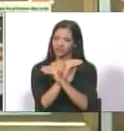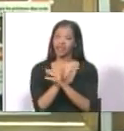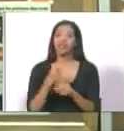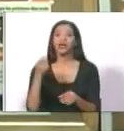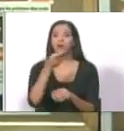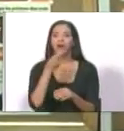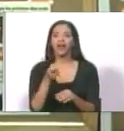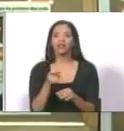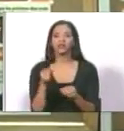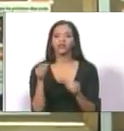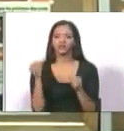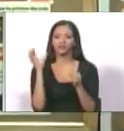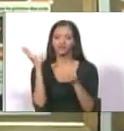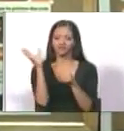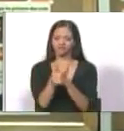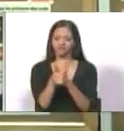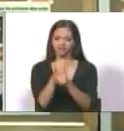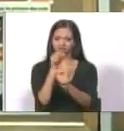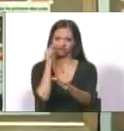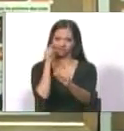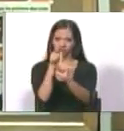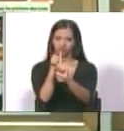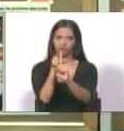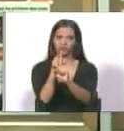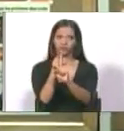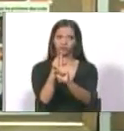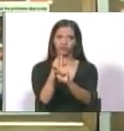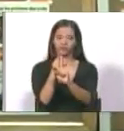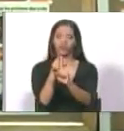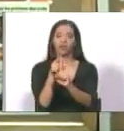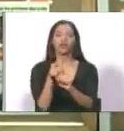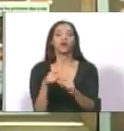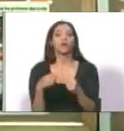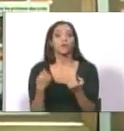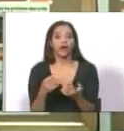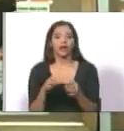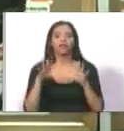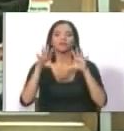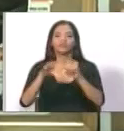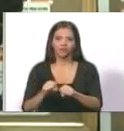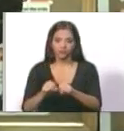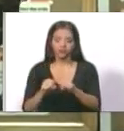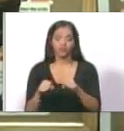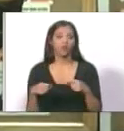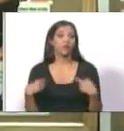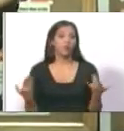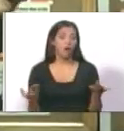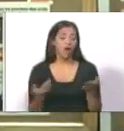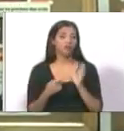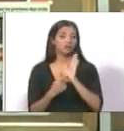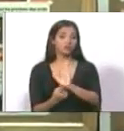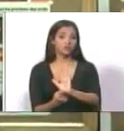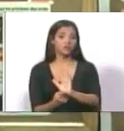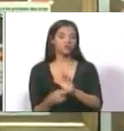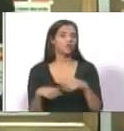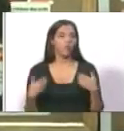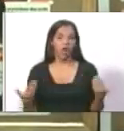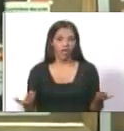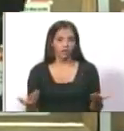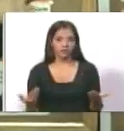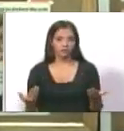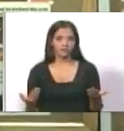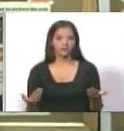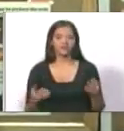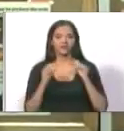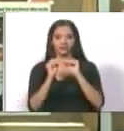el momento oportuno. El momento oportuno para accionar. ¿Cuándo se nos iba a presentar el momento oportuno? Se